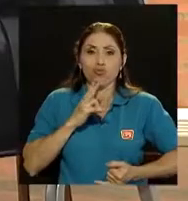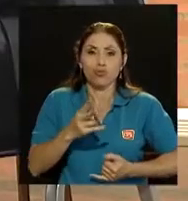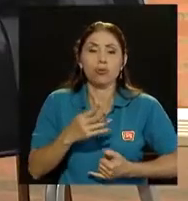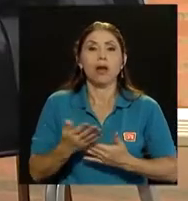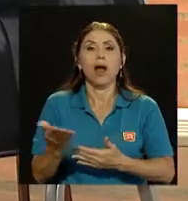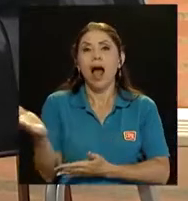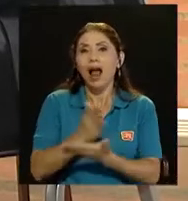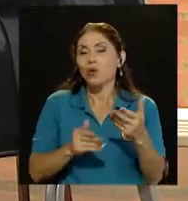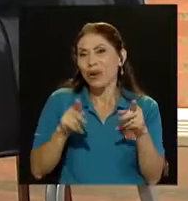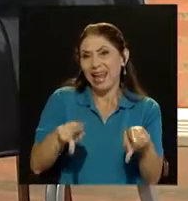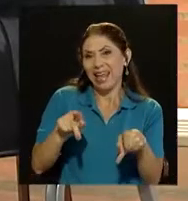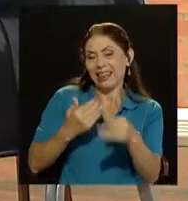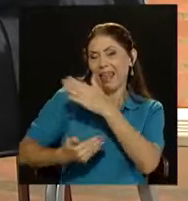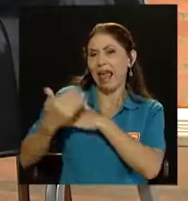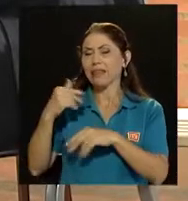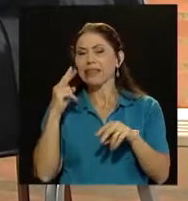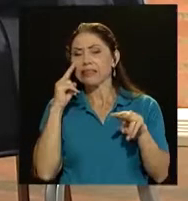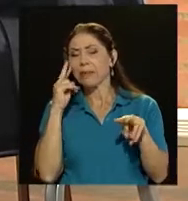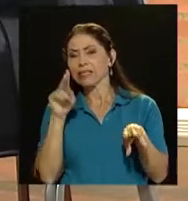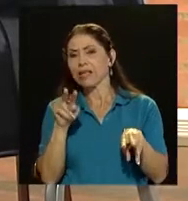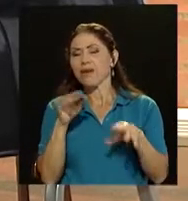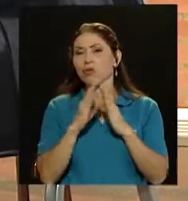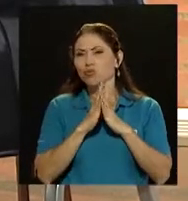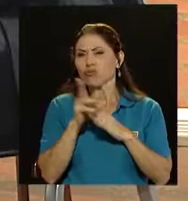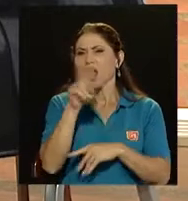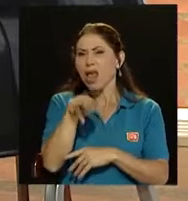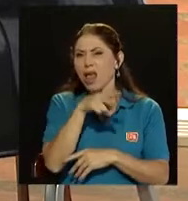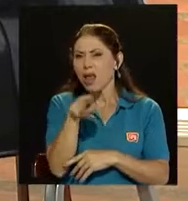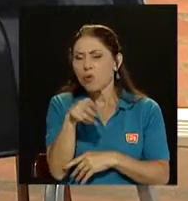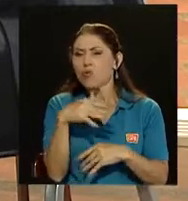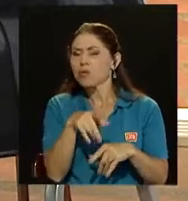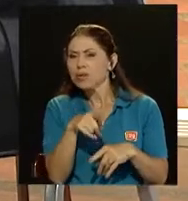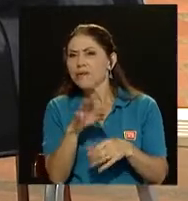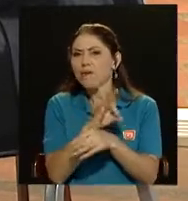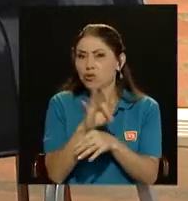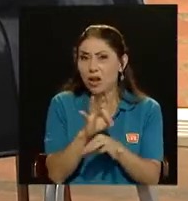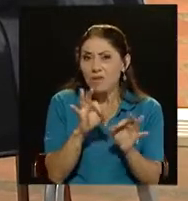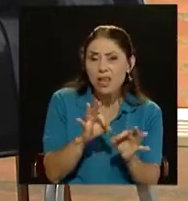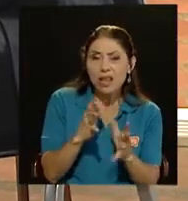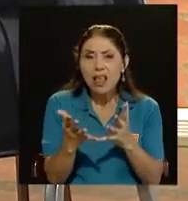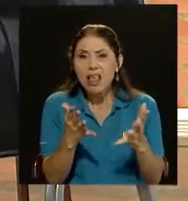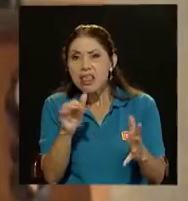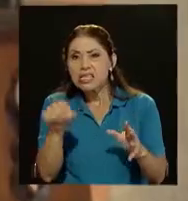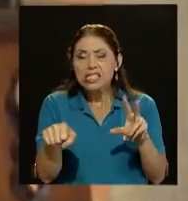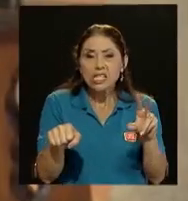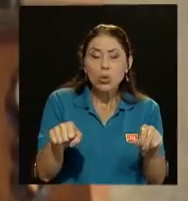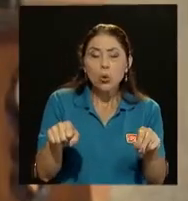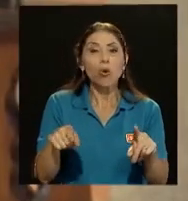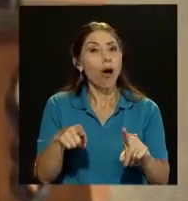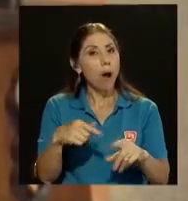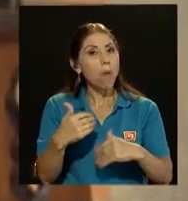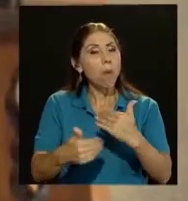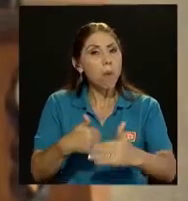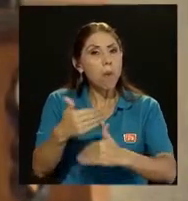había escepticismo de si iba a funcionar, y posiblemente es el experimento monetario más importante